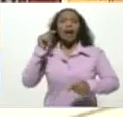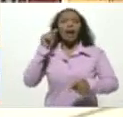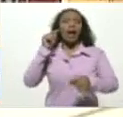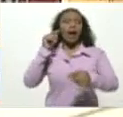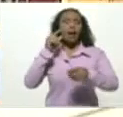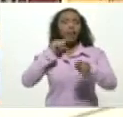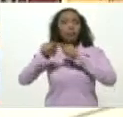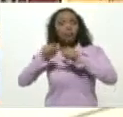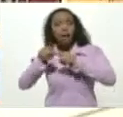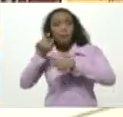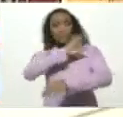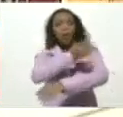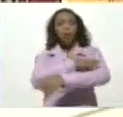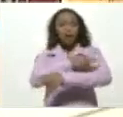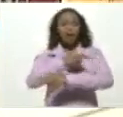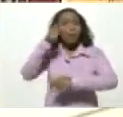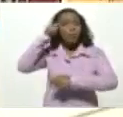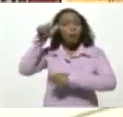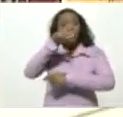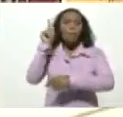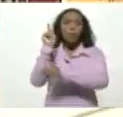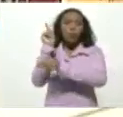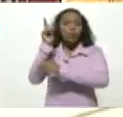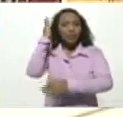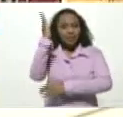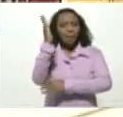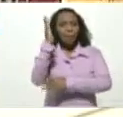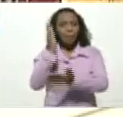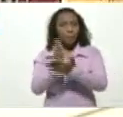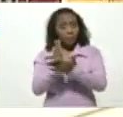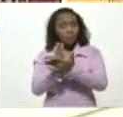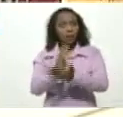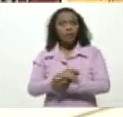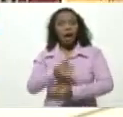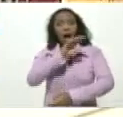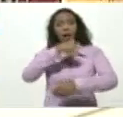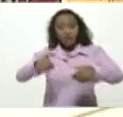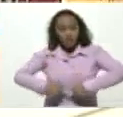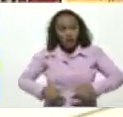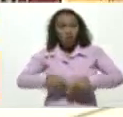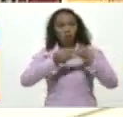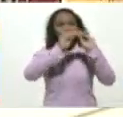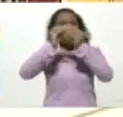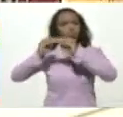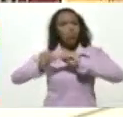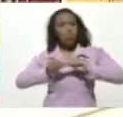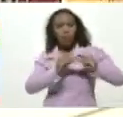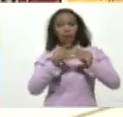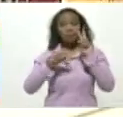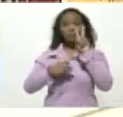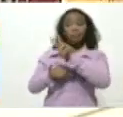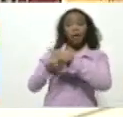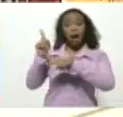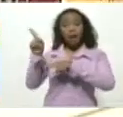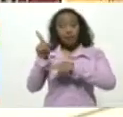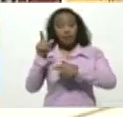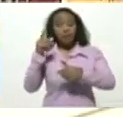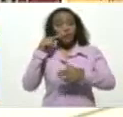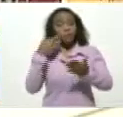del pueblo, siempre. Y el esfuerzo creador que vimos allí en los